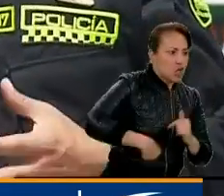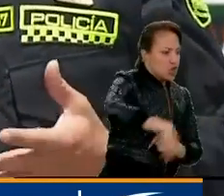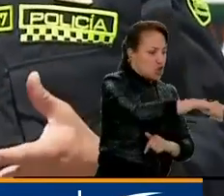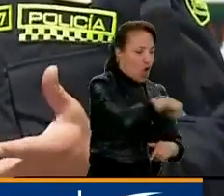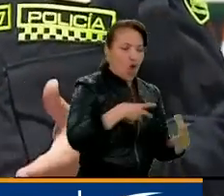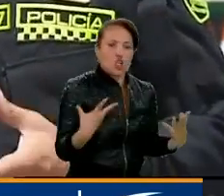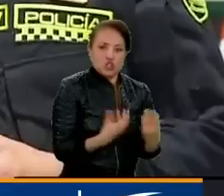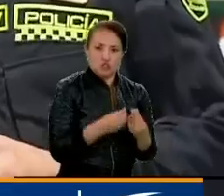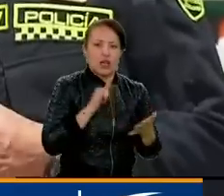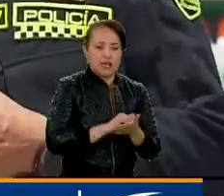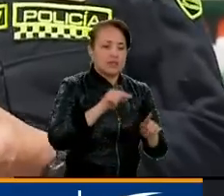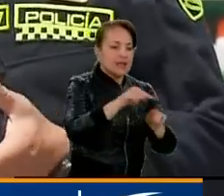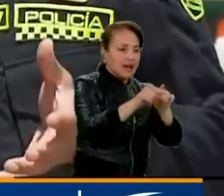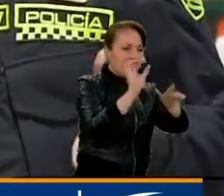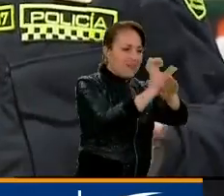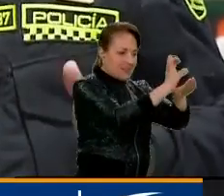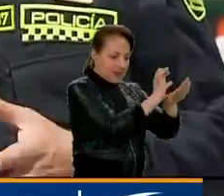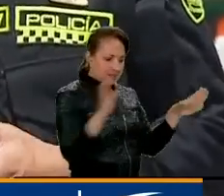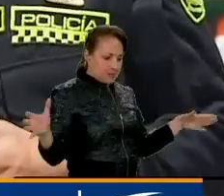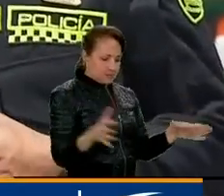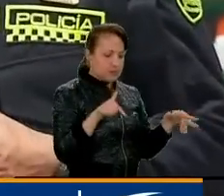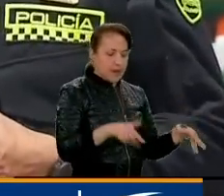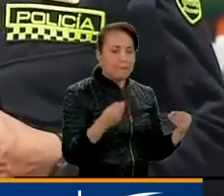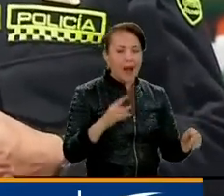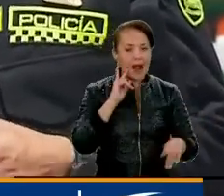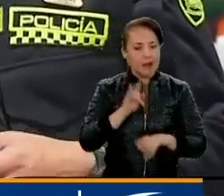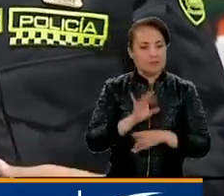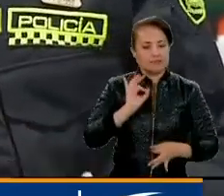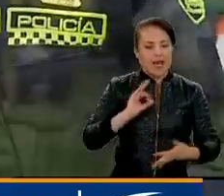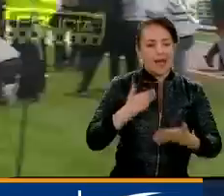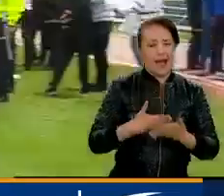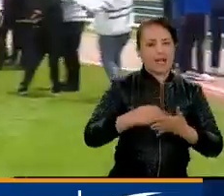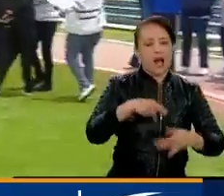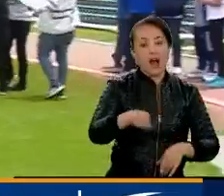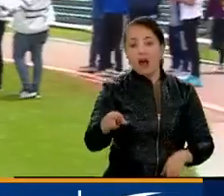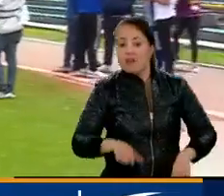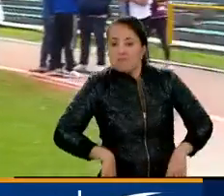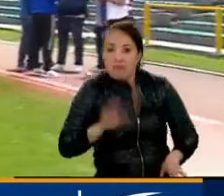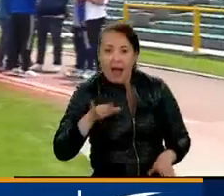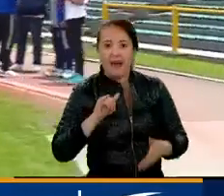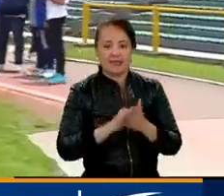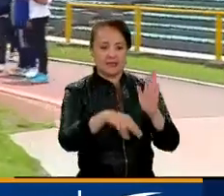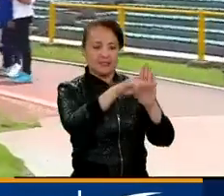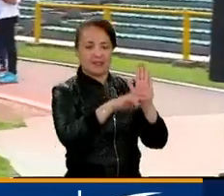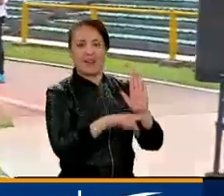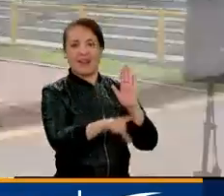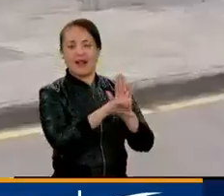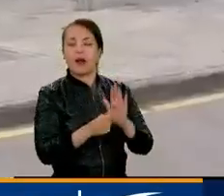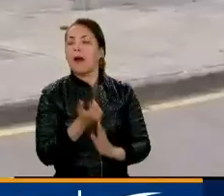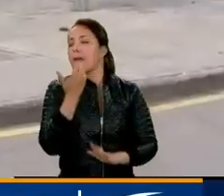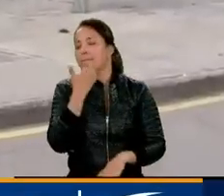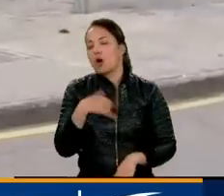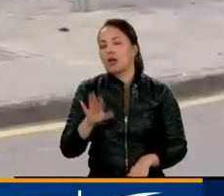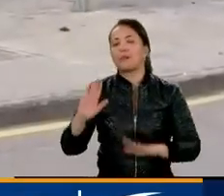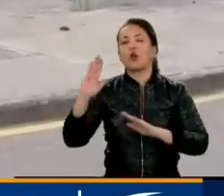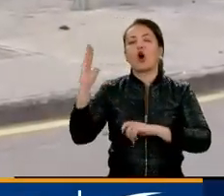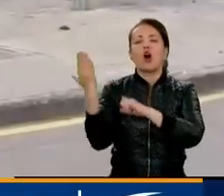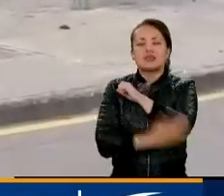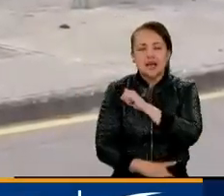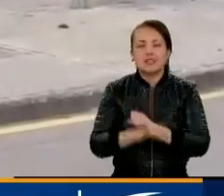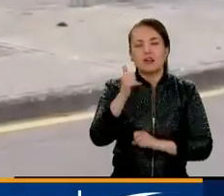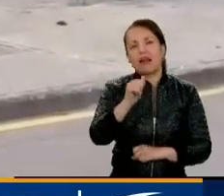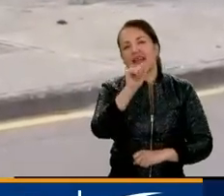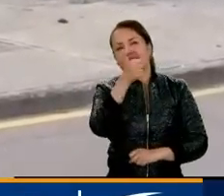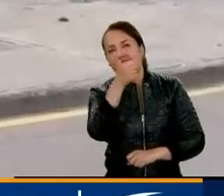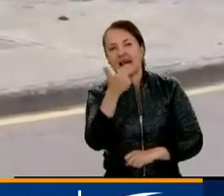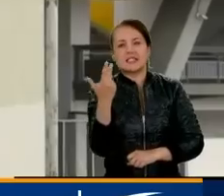proceso de estas personas que puedan llegar a infringir la norma administrativa. En caso de que haya una sanción, por ejemplo, de 10, de 100 millones de pesos,